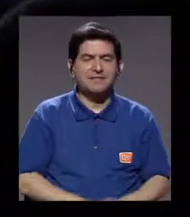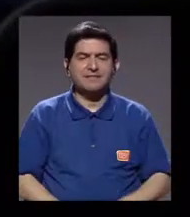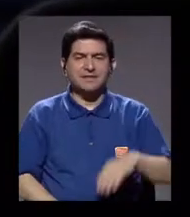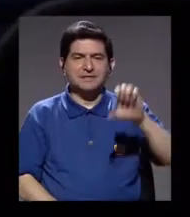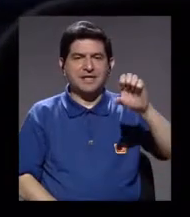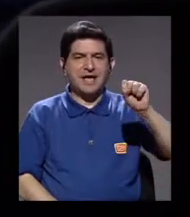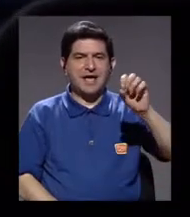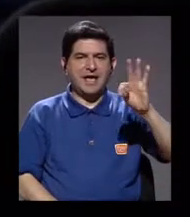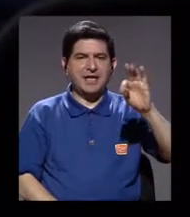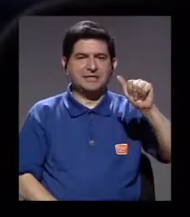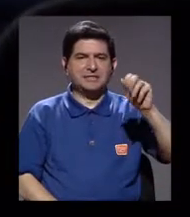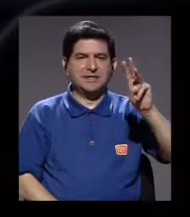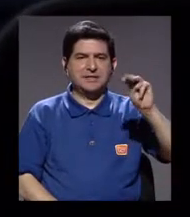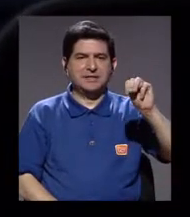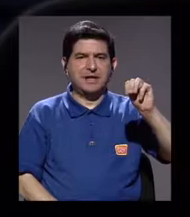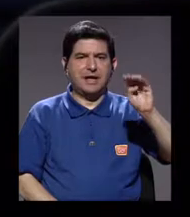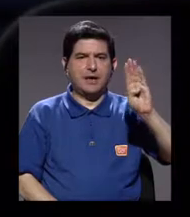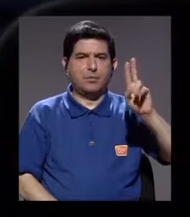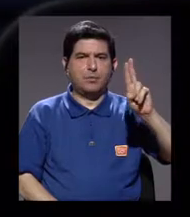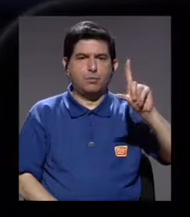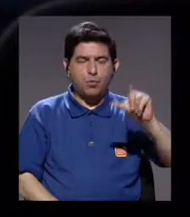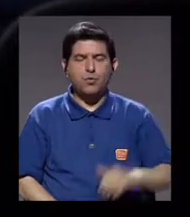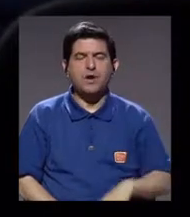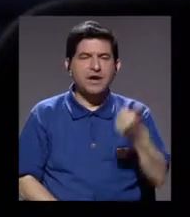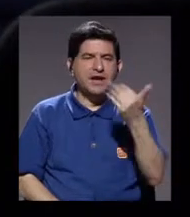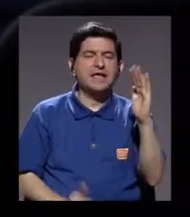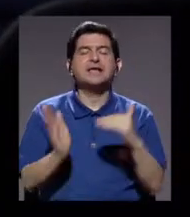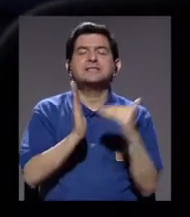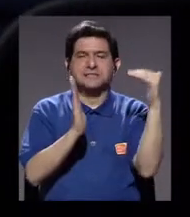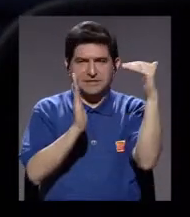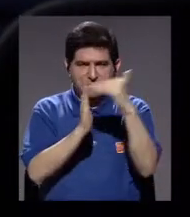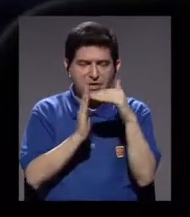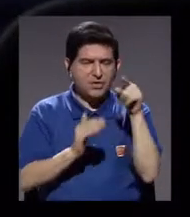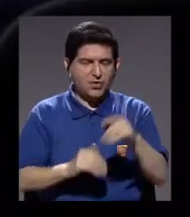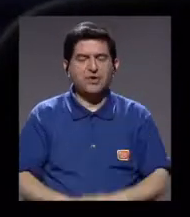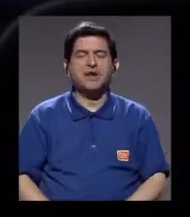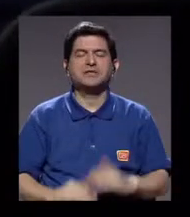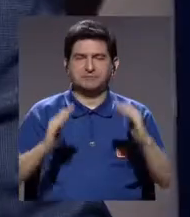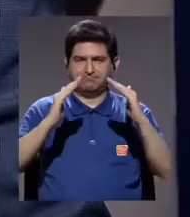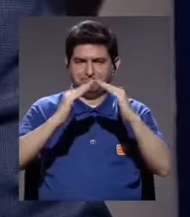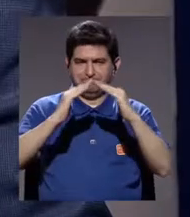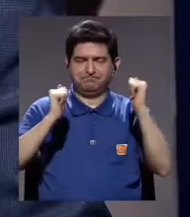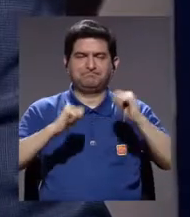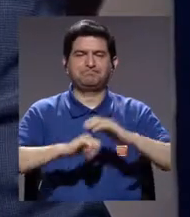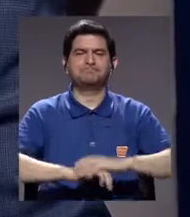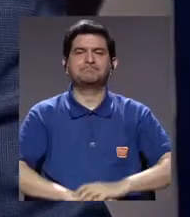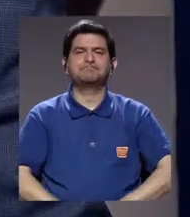15. De estos 15 viven en la metrópoli de Estambul.